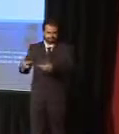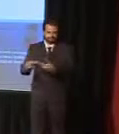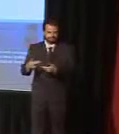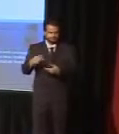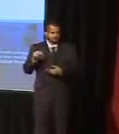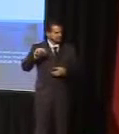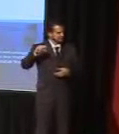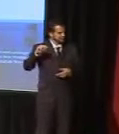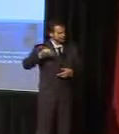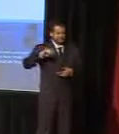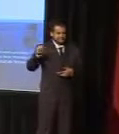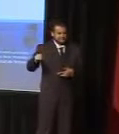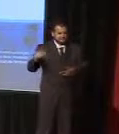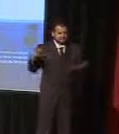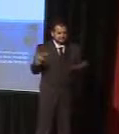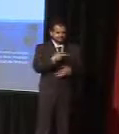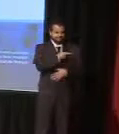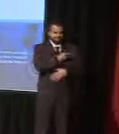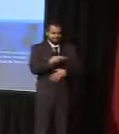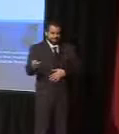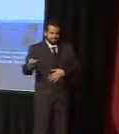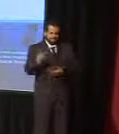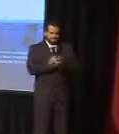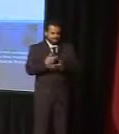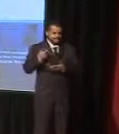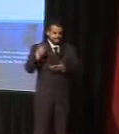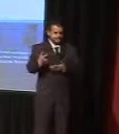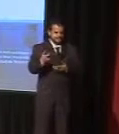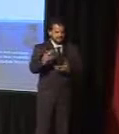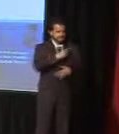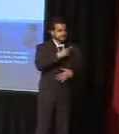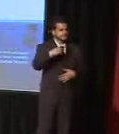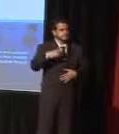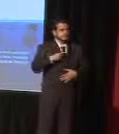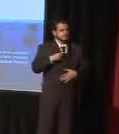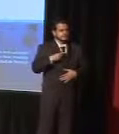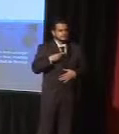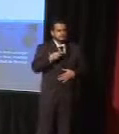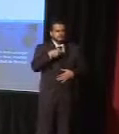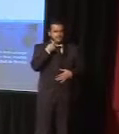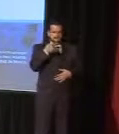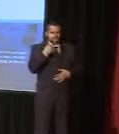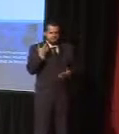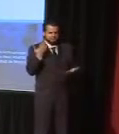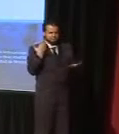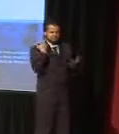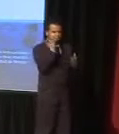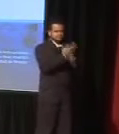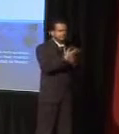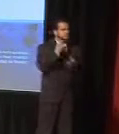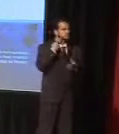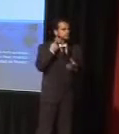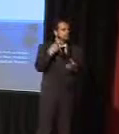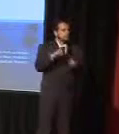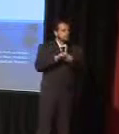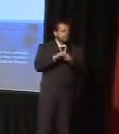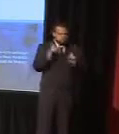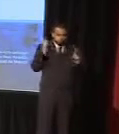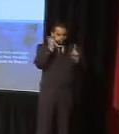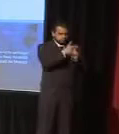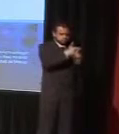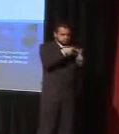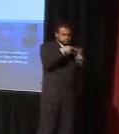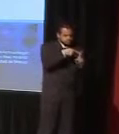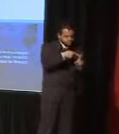de este dinero no debemos de hablar solamente de cómo llega el dinero a la política debemos de hablar también de cómo fluye el